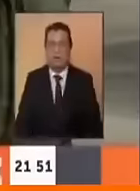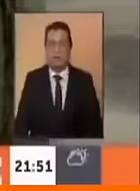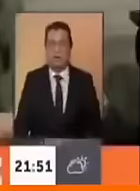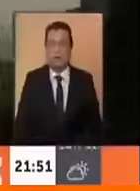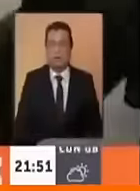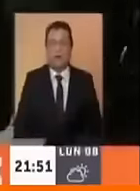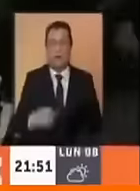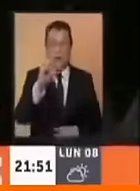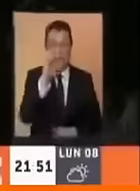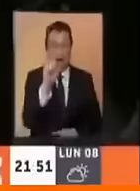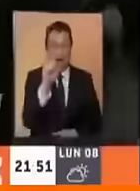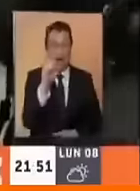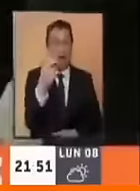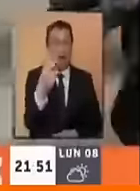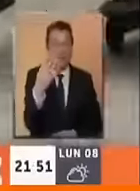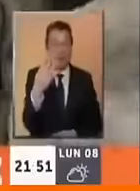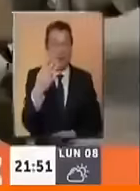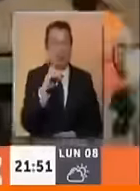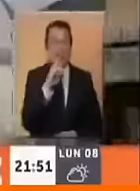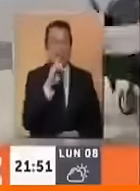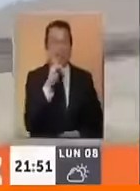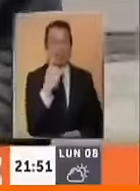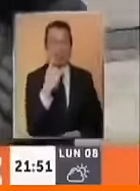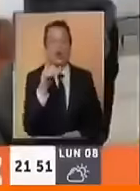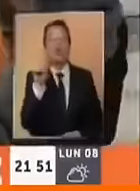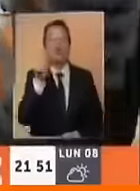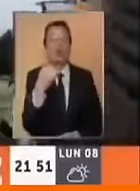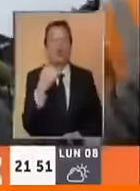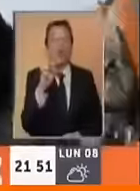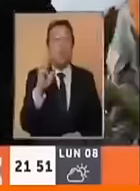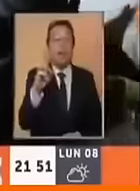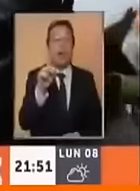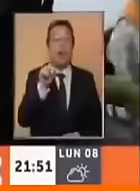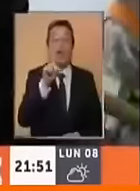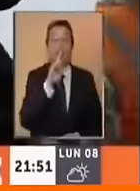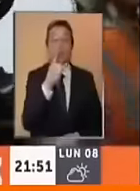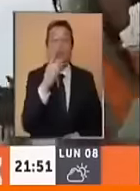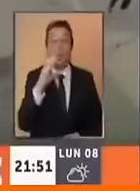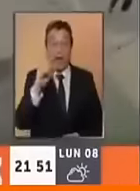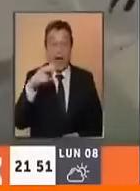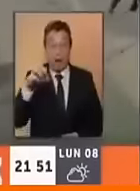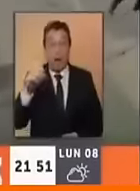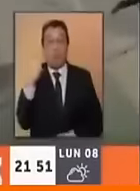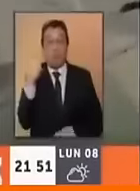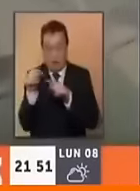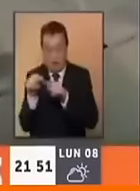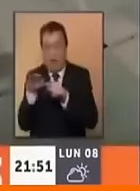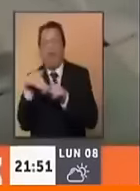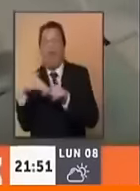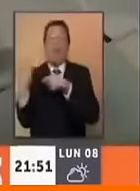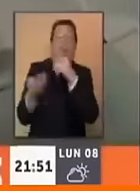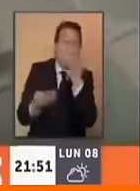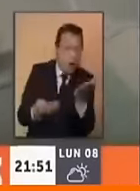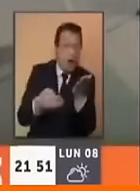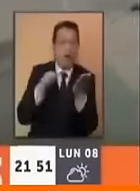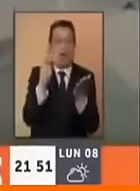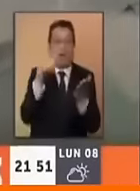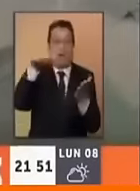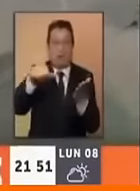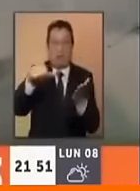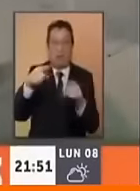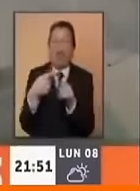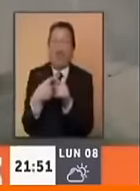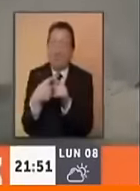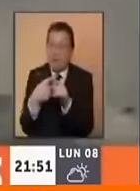El A-29 Super Tucano es la escala final para un futuro piloto de F-16. Si bien es distinto al